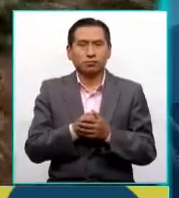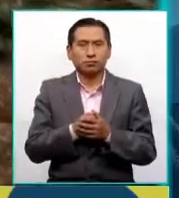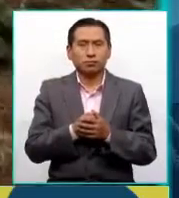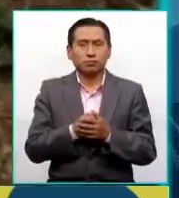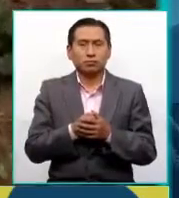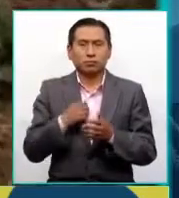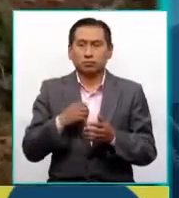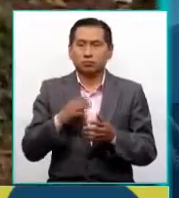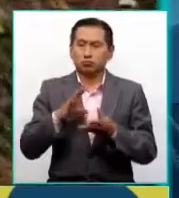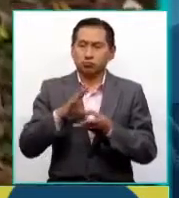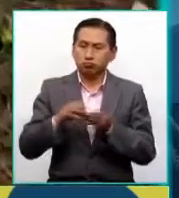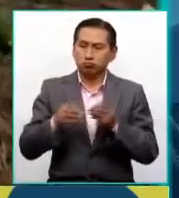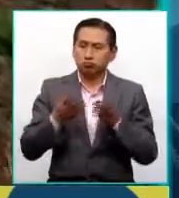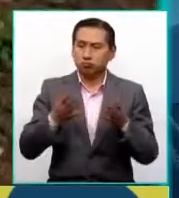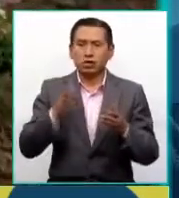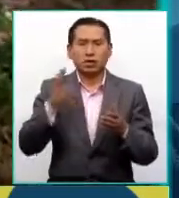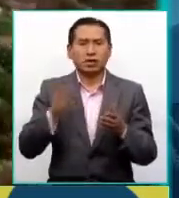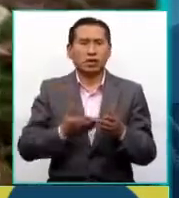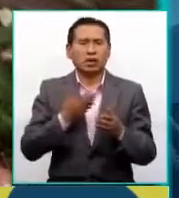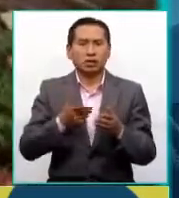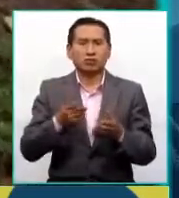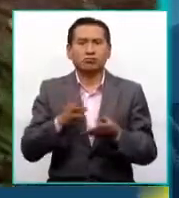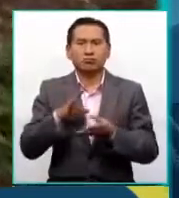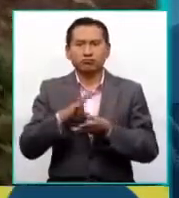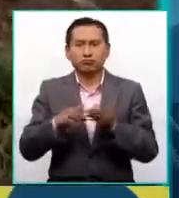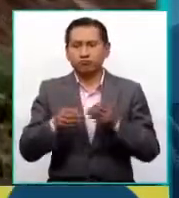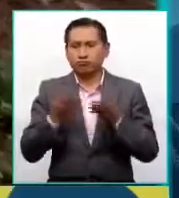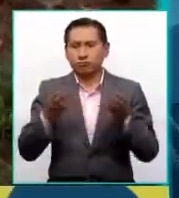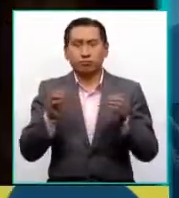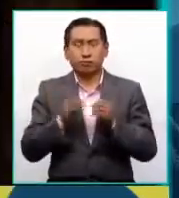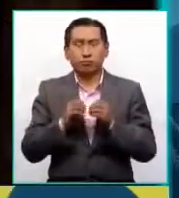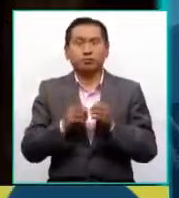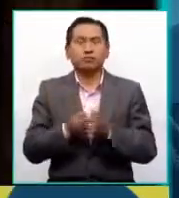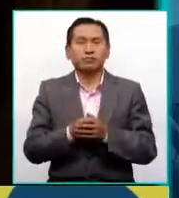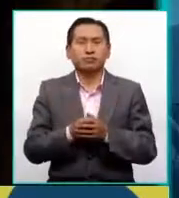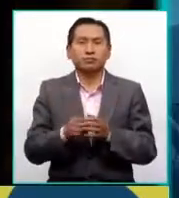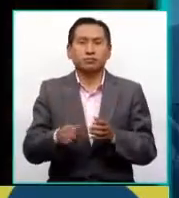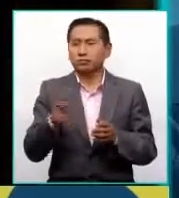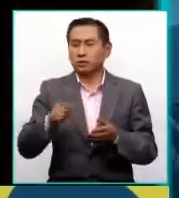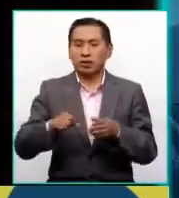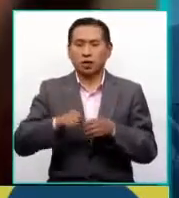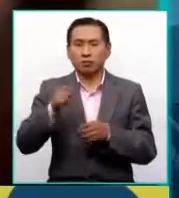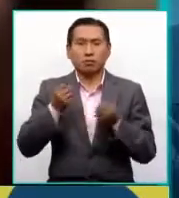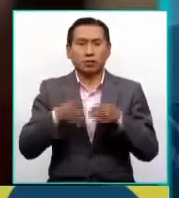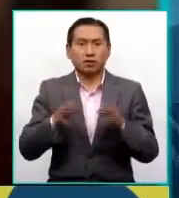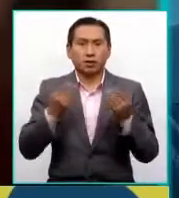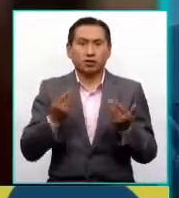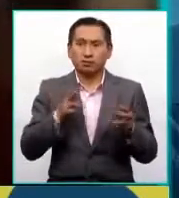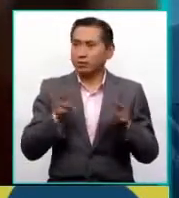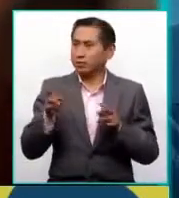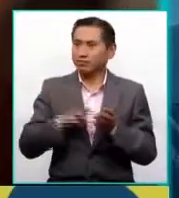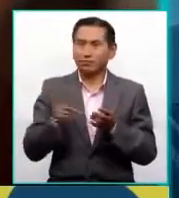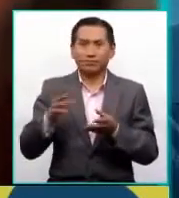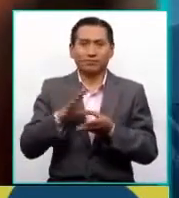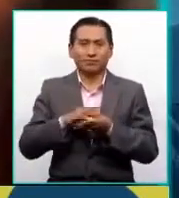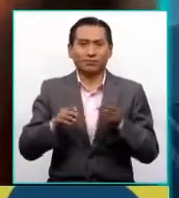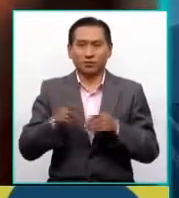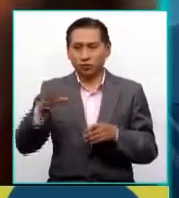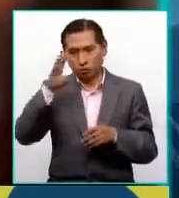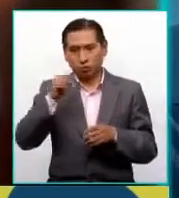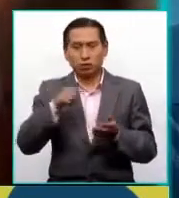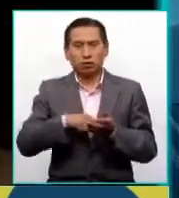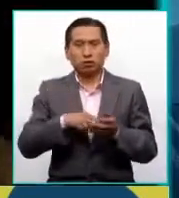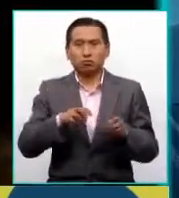cuento, canto historias. Entonces, en mi último disco, en Alma Perdida, lo que estamos viendo ahorita es la historia de un hombre que